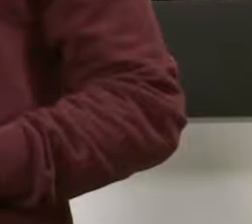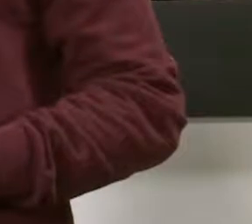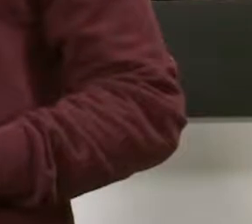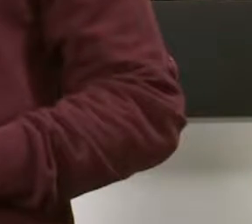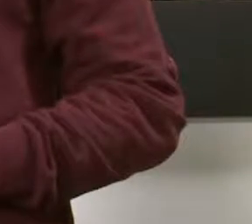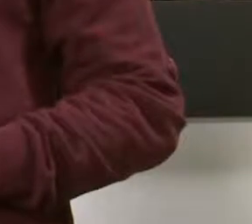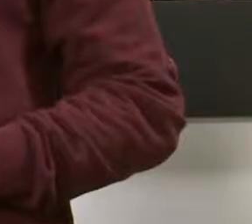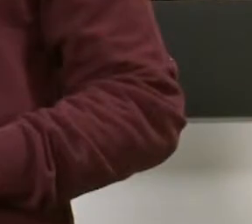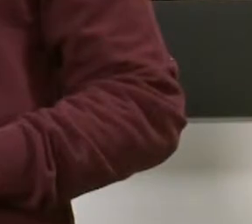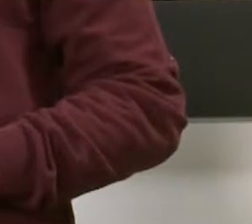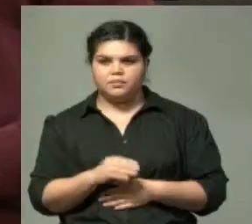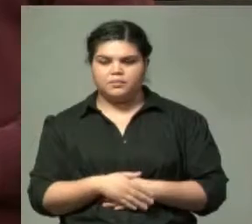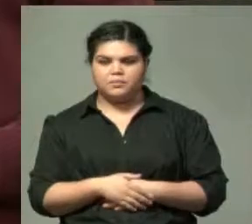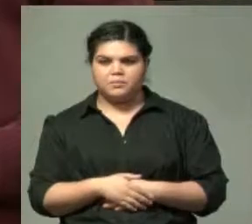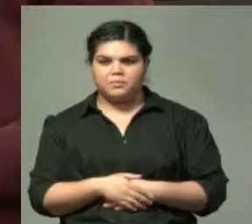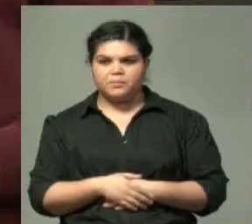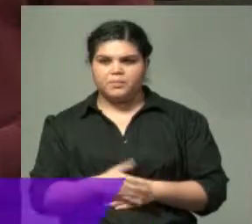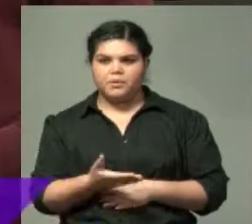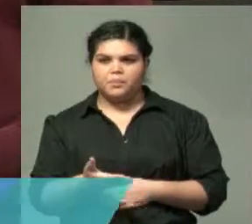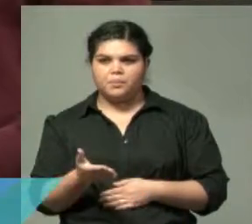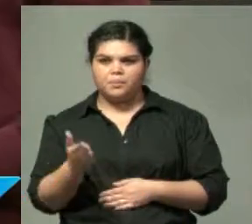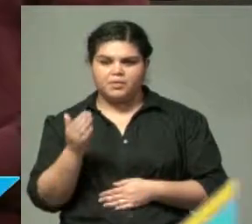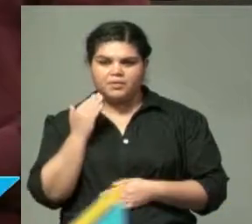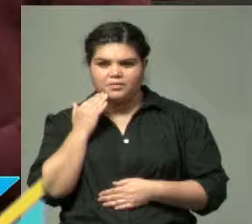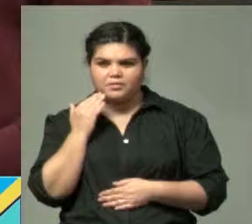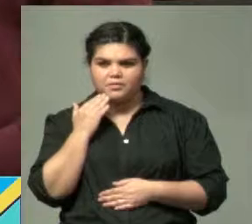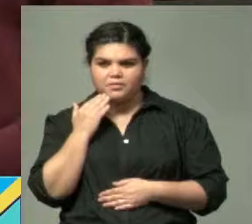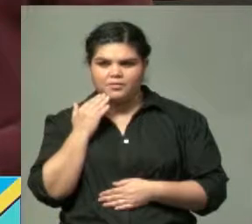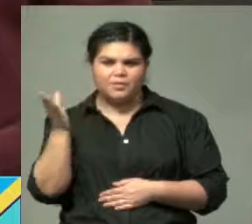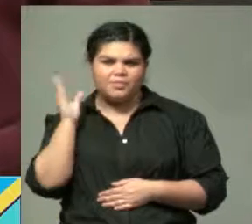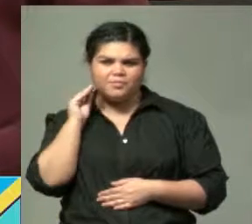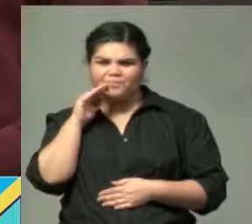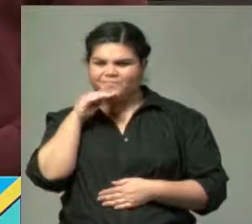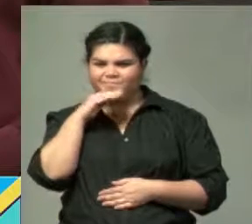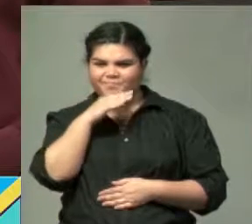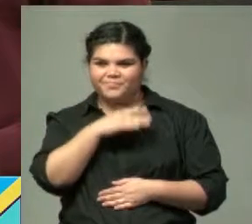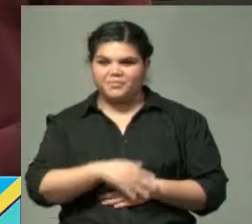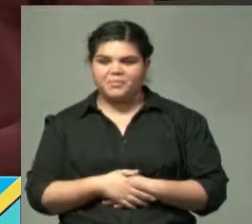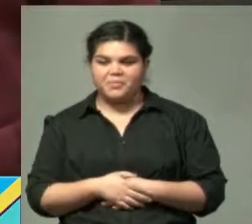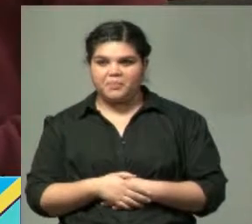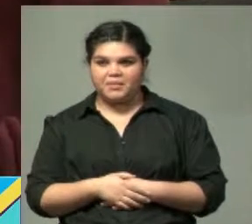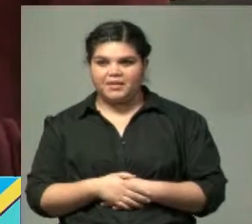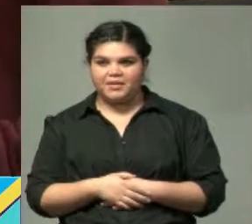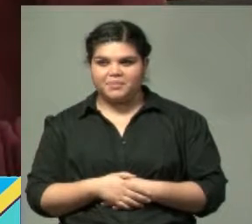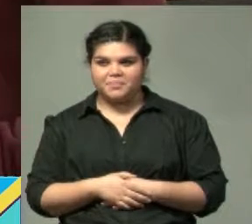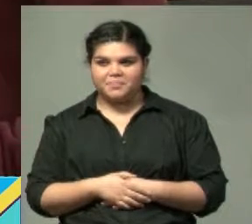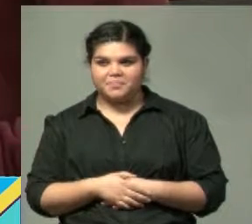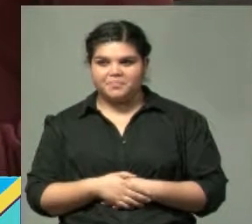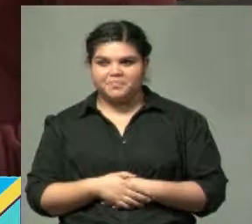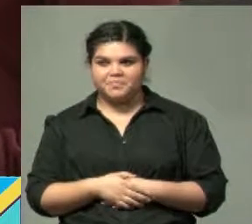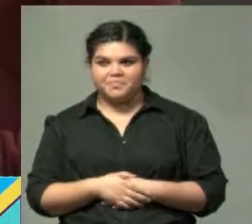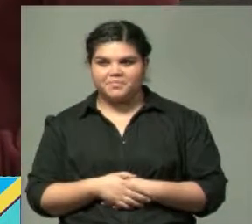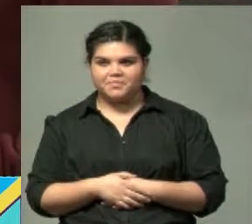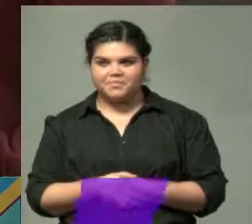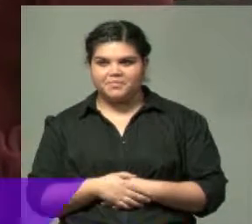Buenas tardes para todos, estamos en un nuevo Distintos Parecidos, día miércoles, y planteamos un nuevo debate. ¿Cómo están, chicos? ¿Cómo estás, Fer, Gastón? ¿Qué tal,